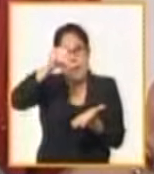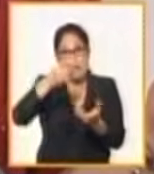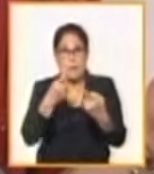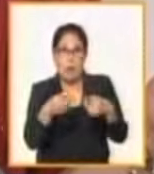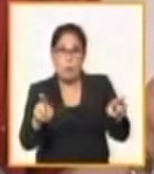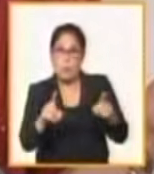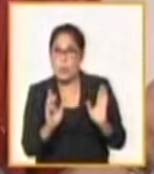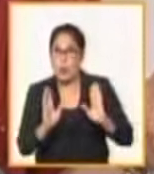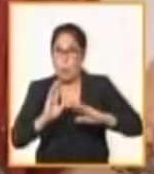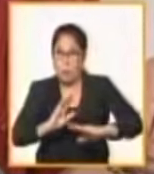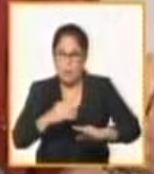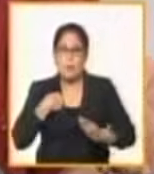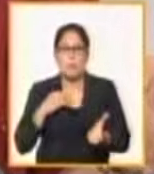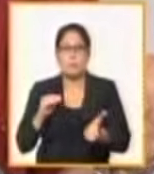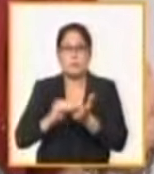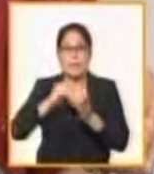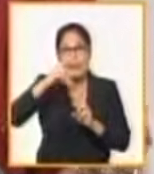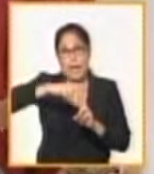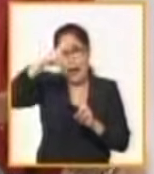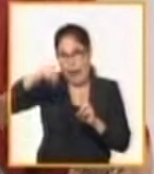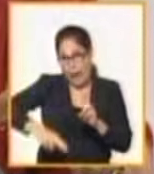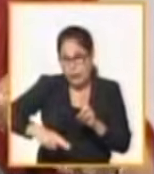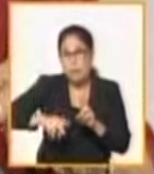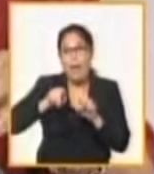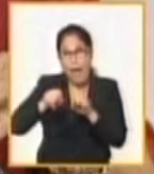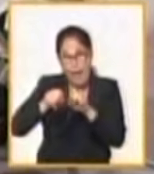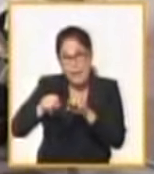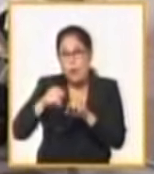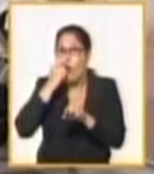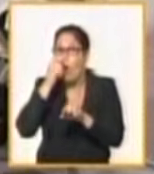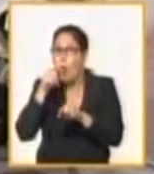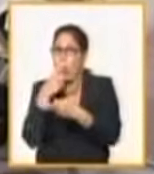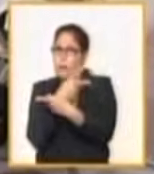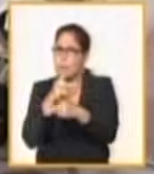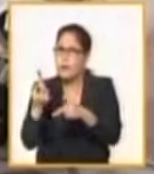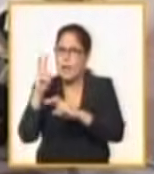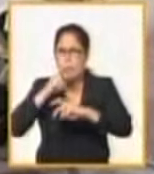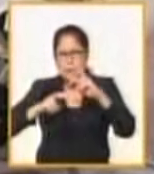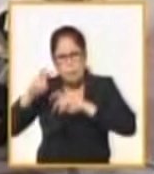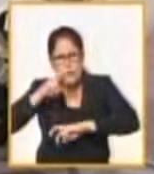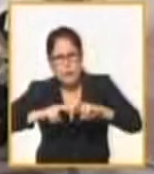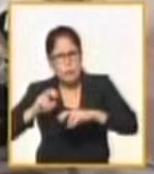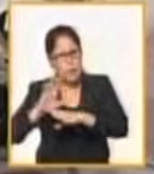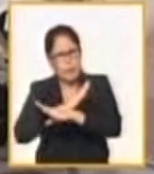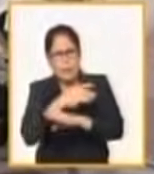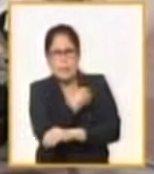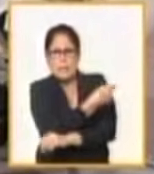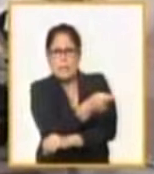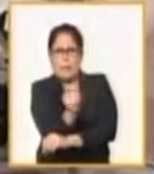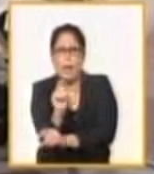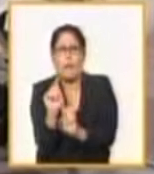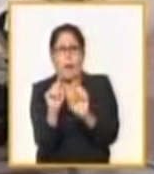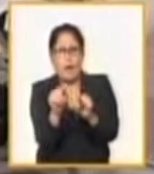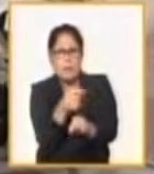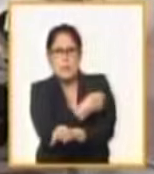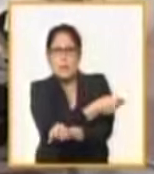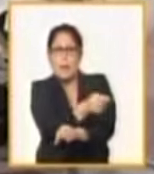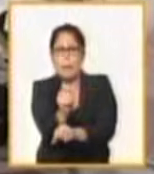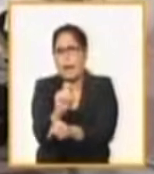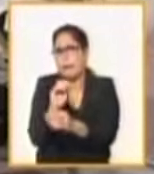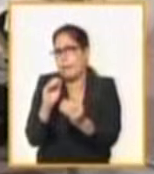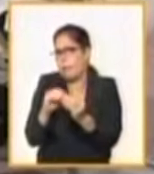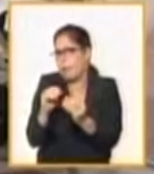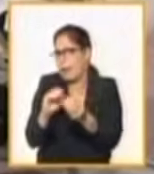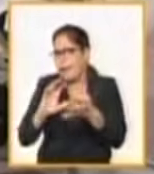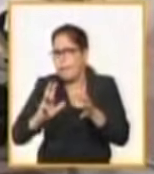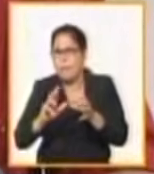y en el teatro se ocupaba de los estudios etnológicos y de los seminarios que se dieron ahí, un seminario